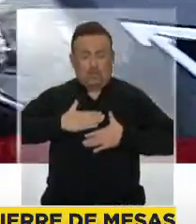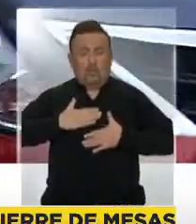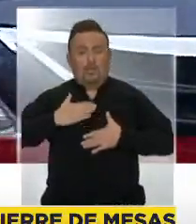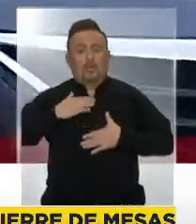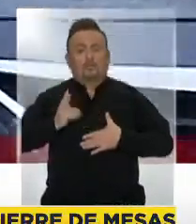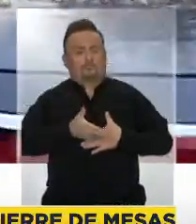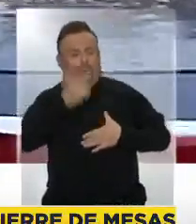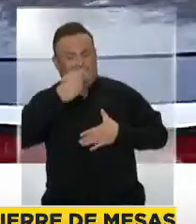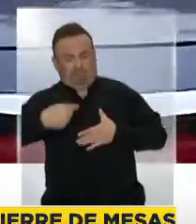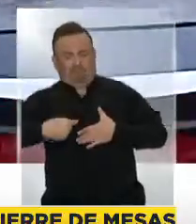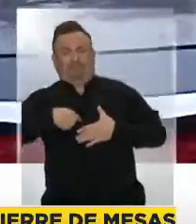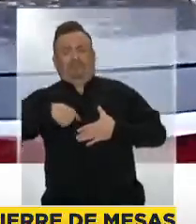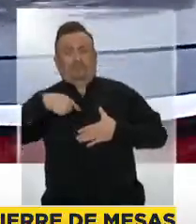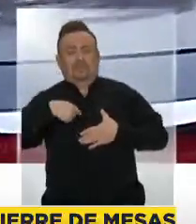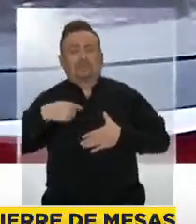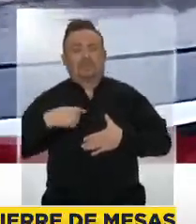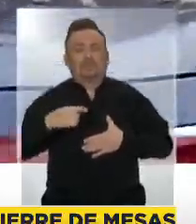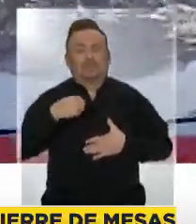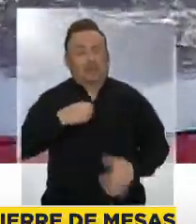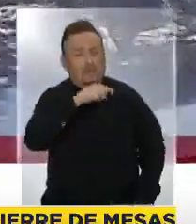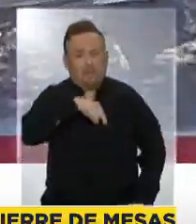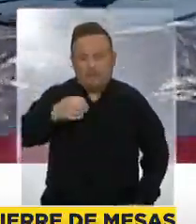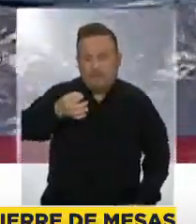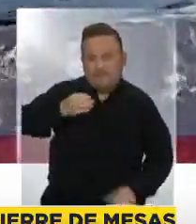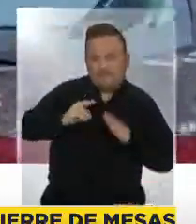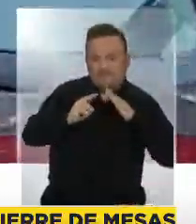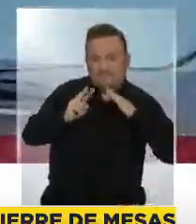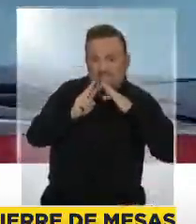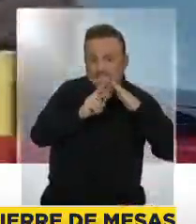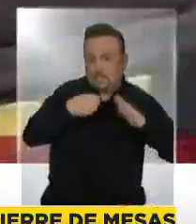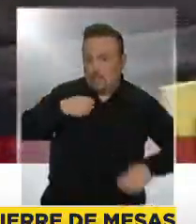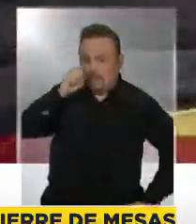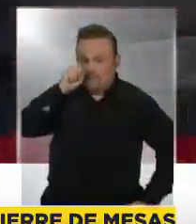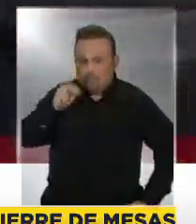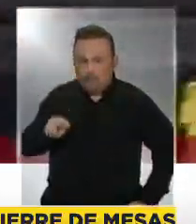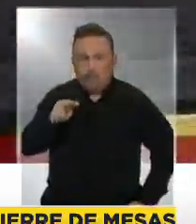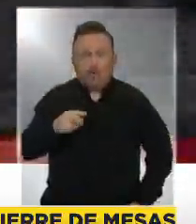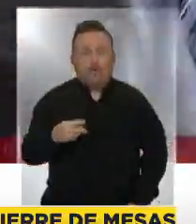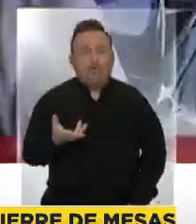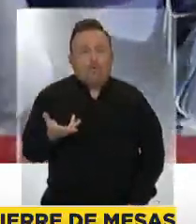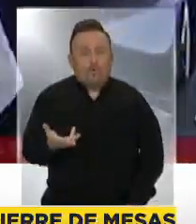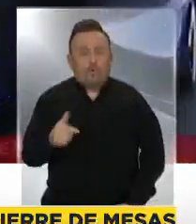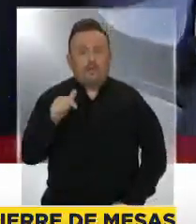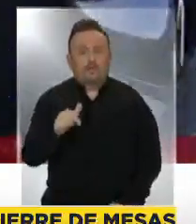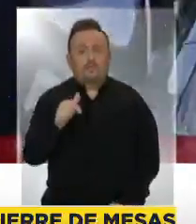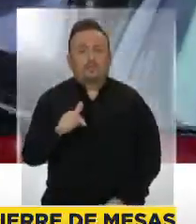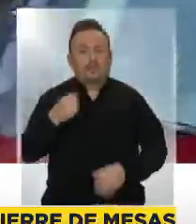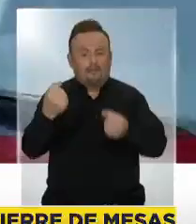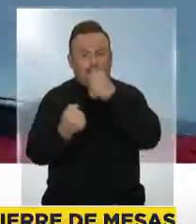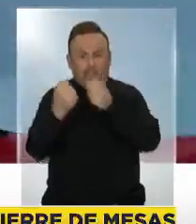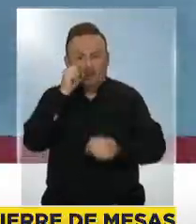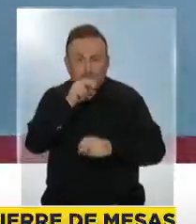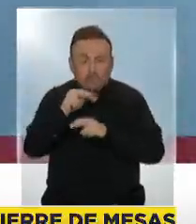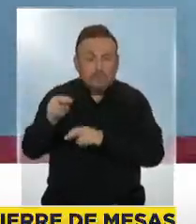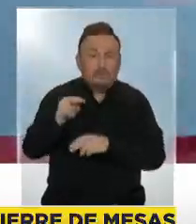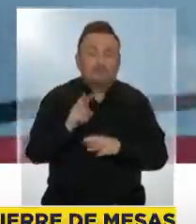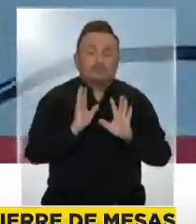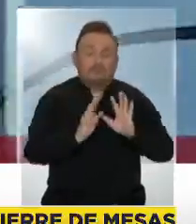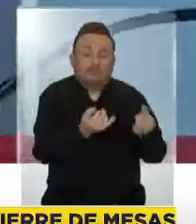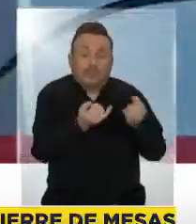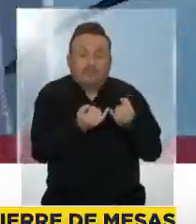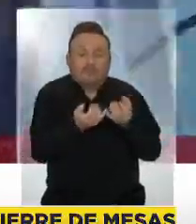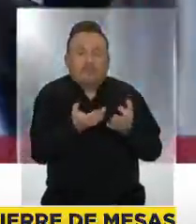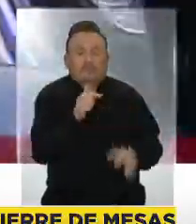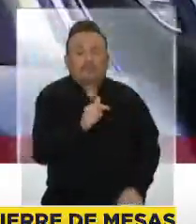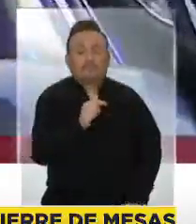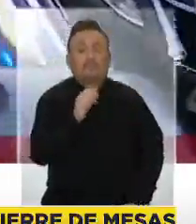a través de disparos y que se mantienen a través de un vehículo. Eso es, insisto, información preliminar, pero lo que sí está